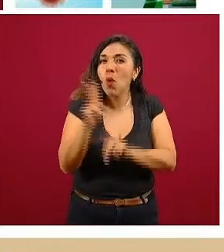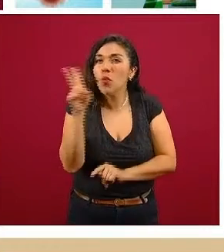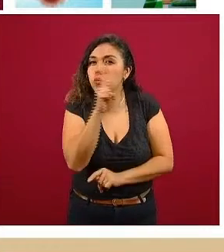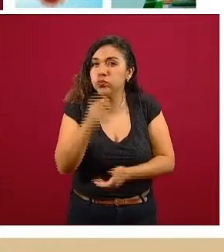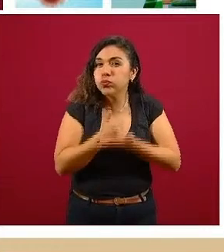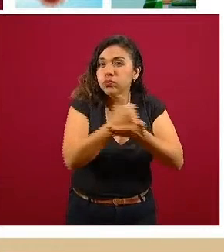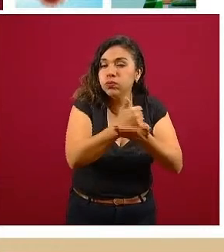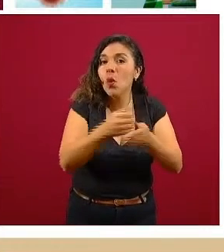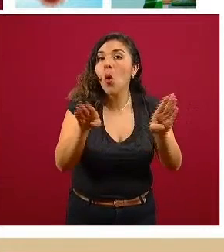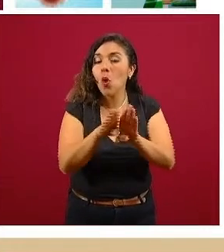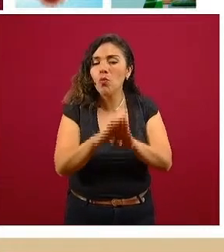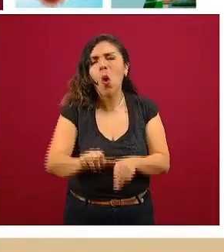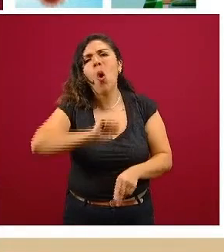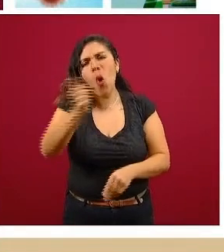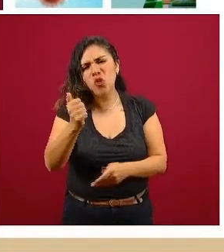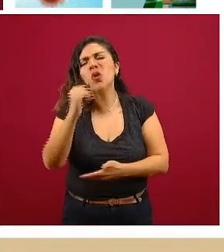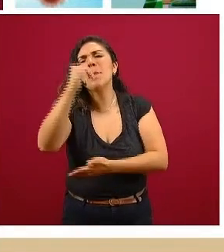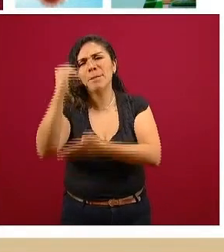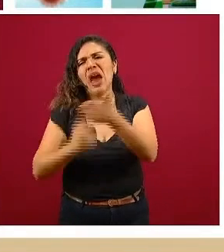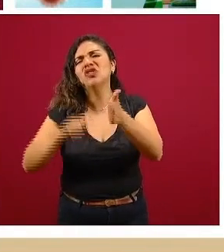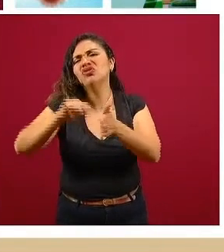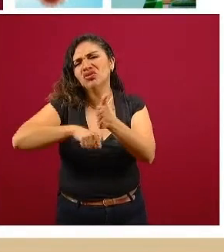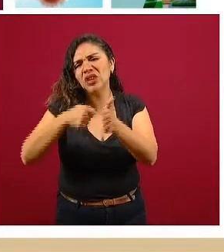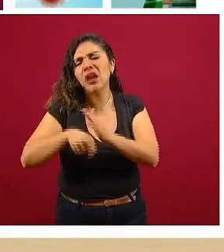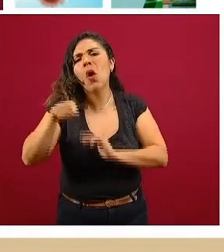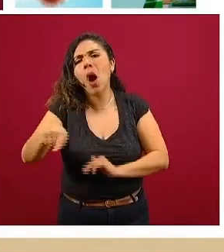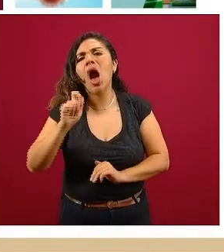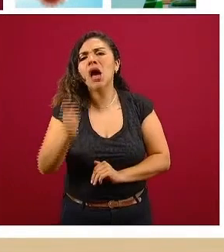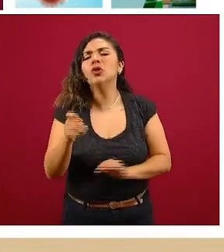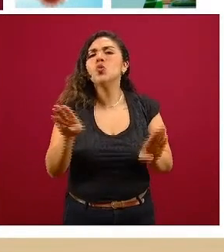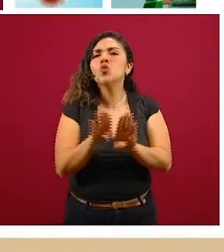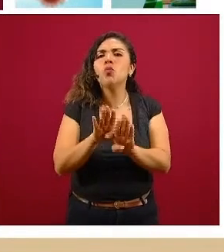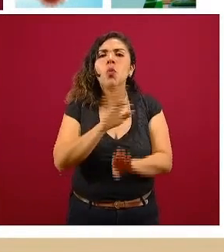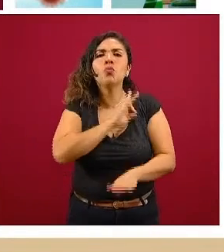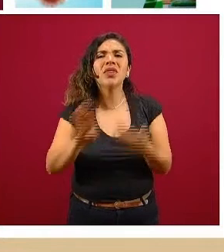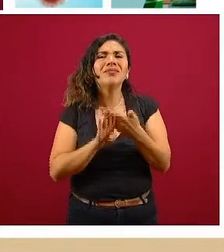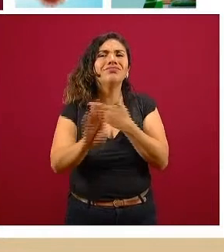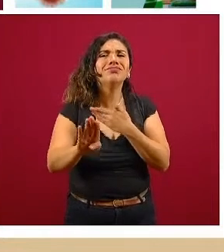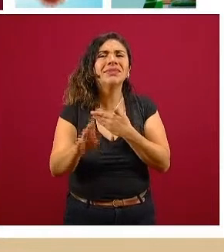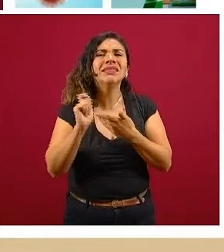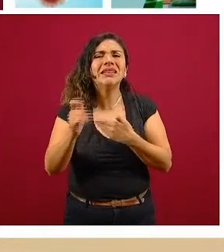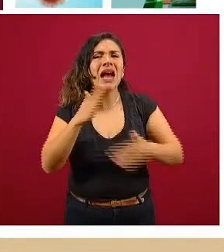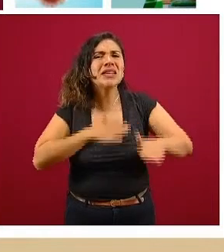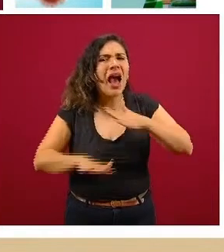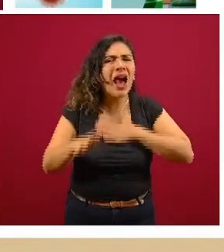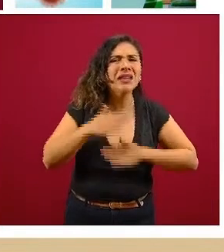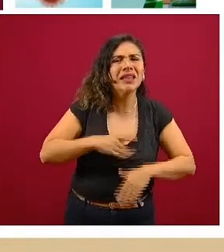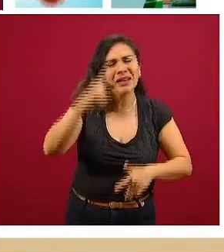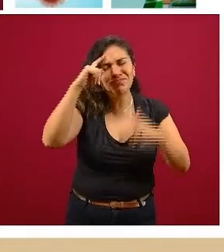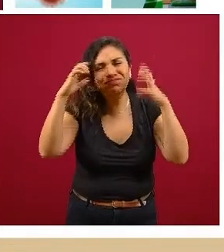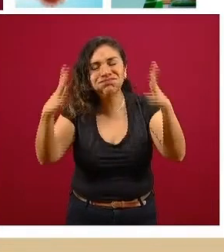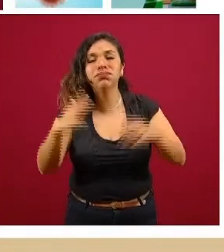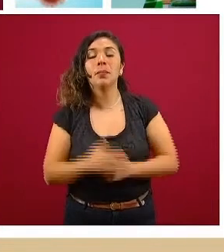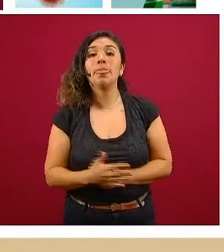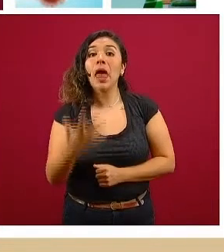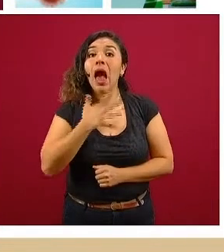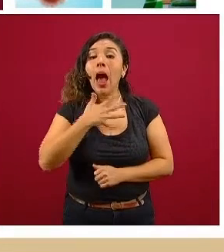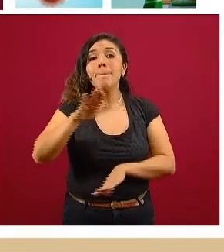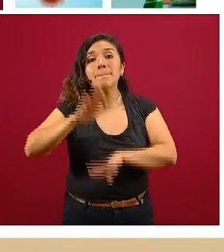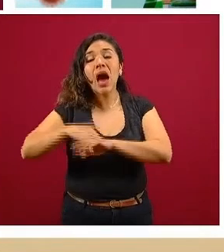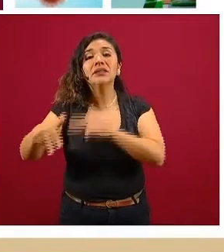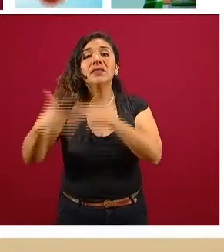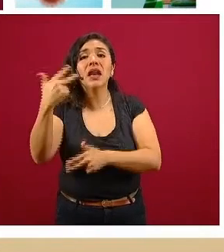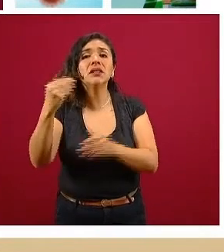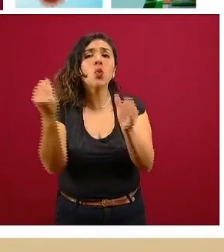alguno menos, digamos, técnico, que es cómo prevenir el desgaste que se da. Y hay 13 cursos que